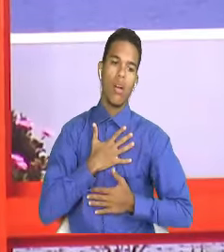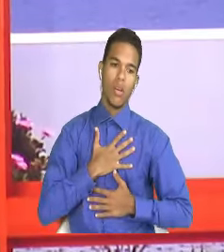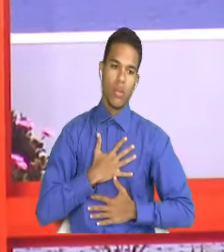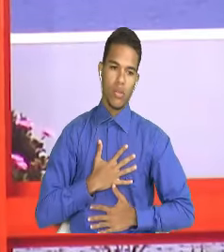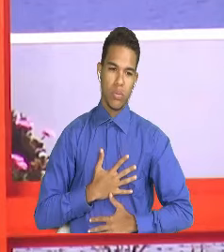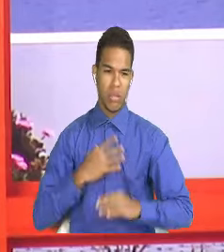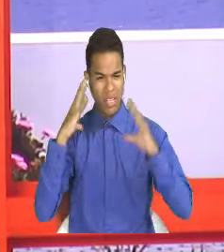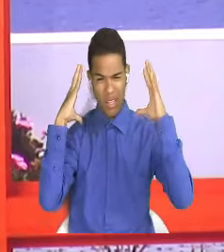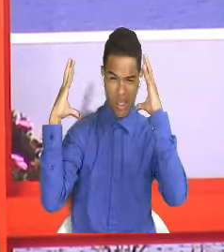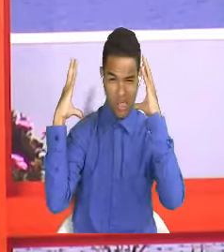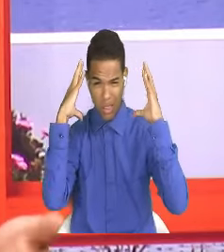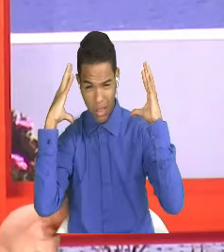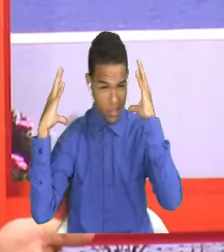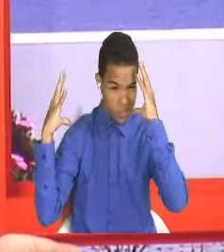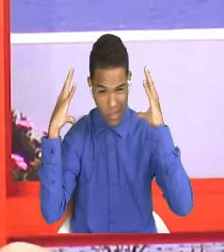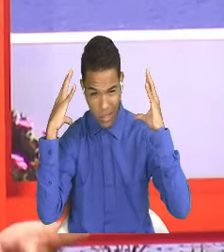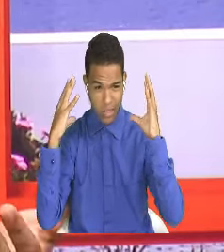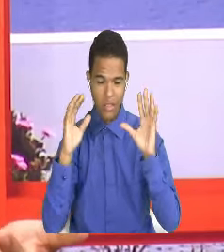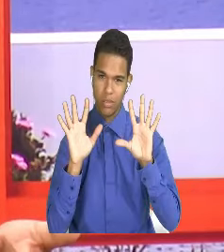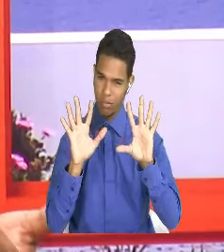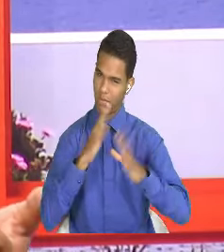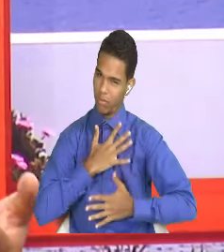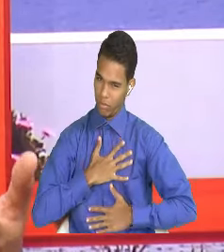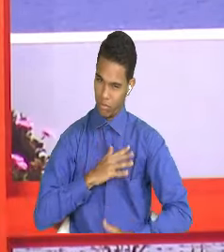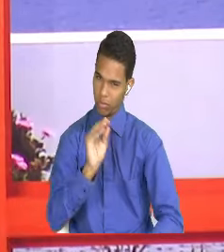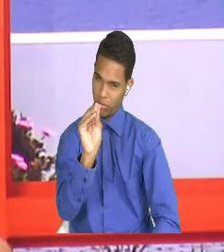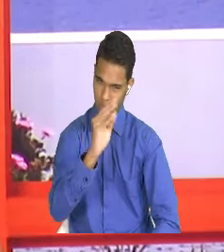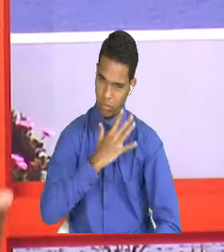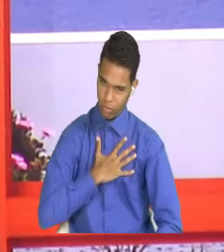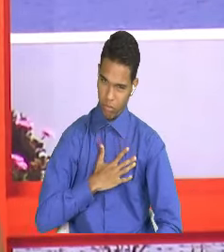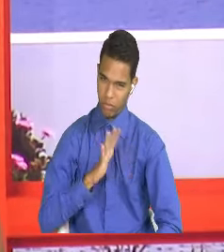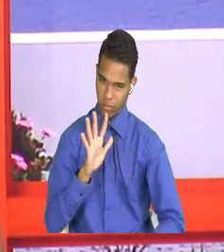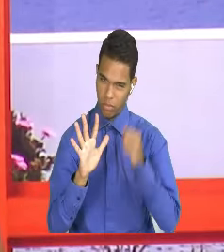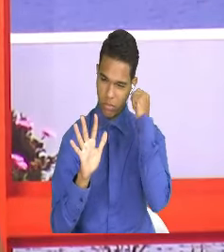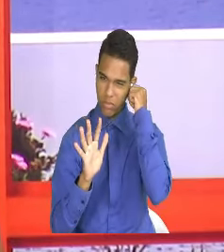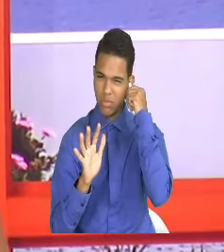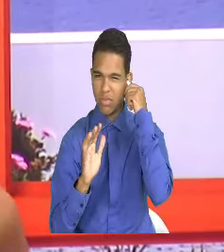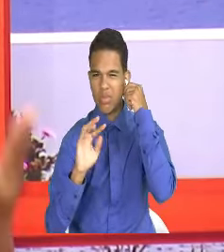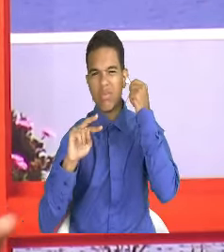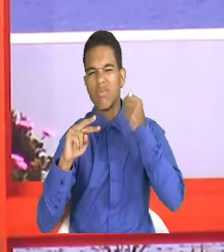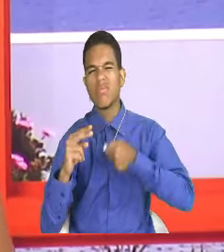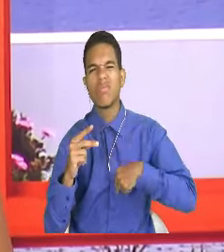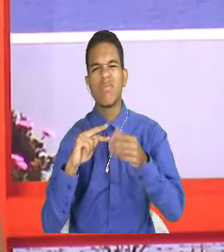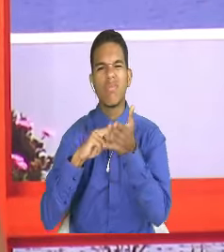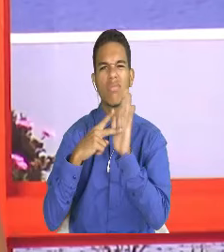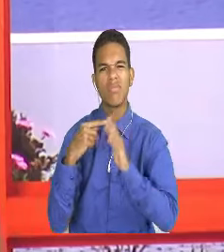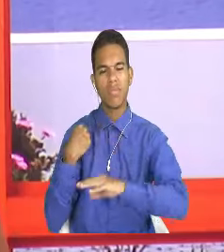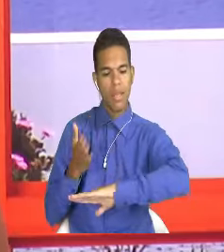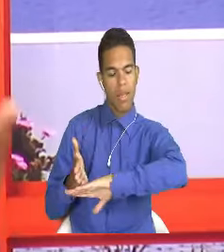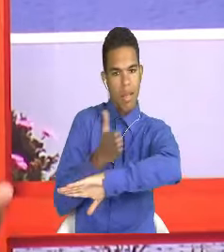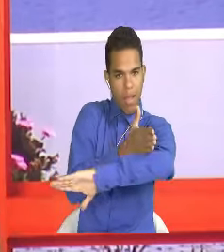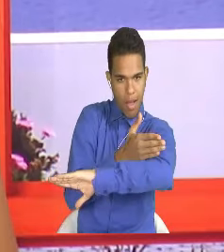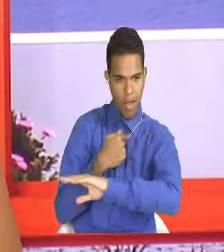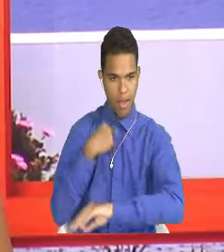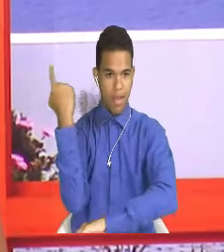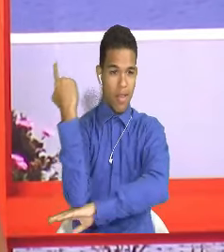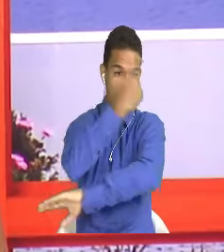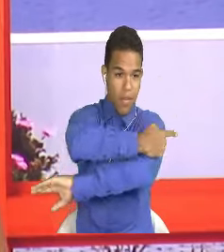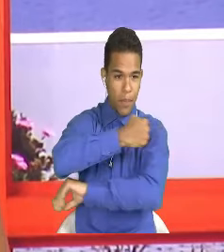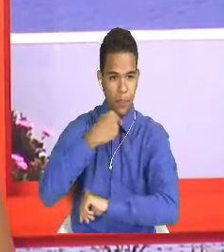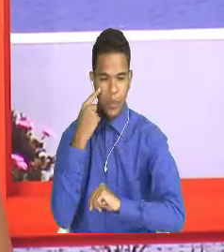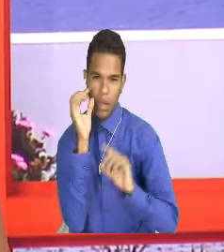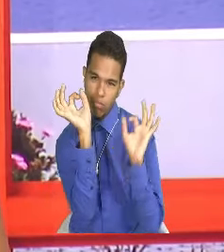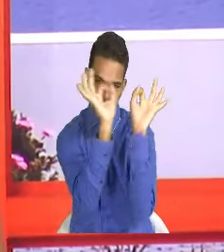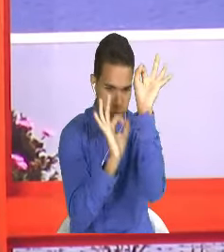afán. Esto que nos va a permitir a nosotros también programar nuestro día, empezar a programarlo mejor, poder alimentarnos